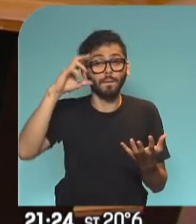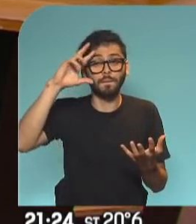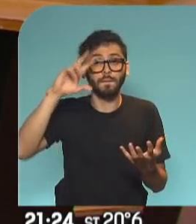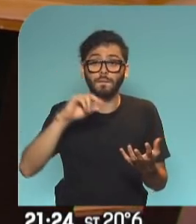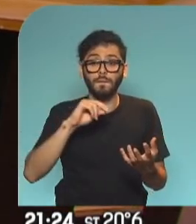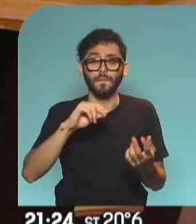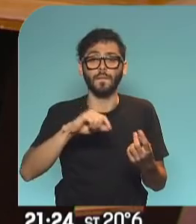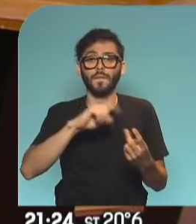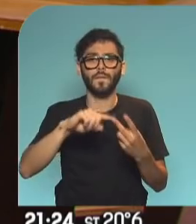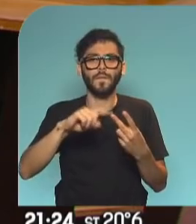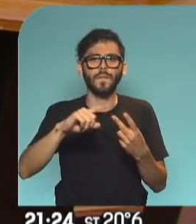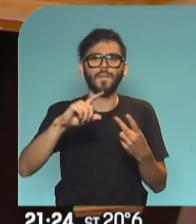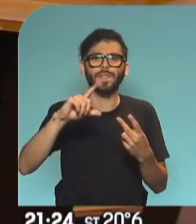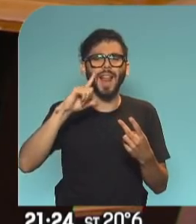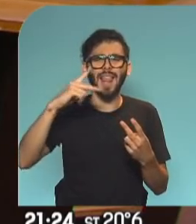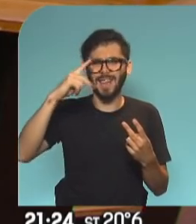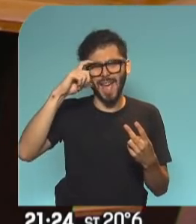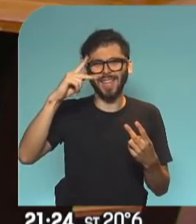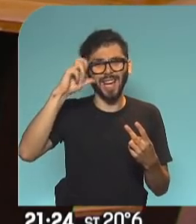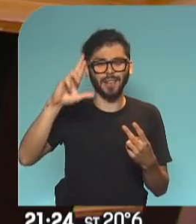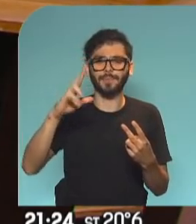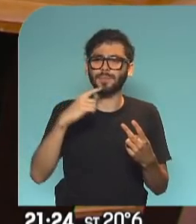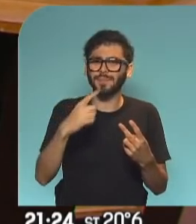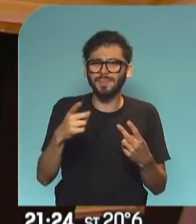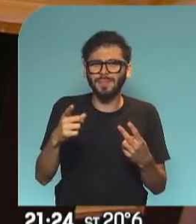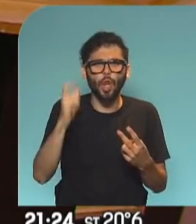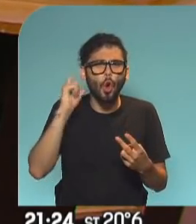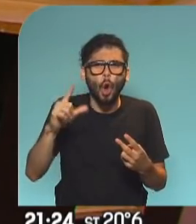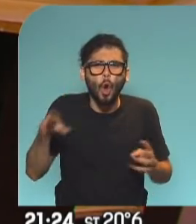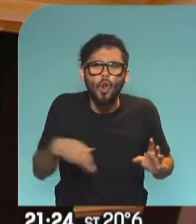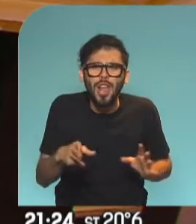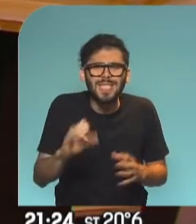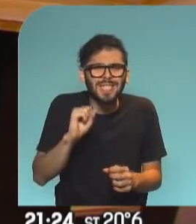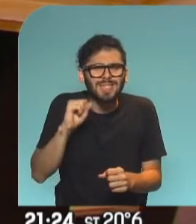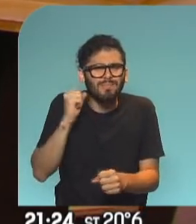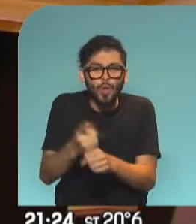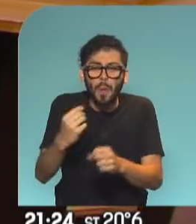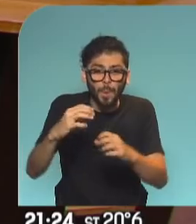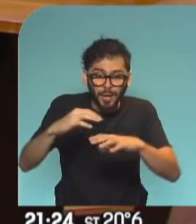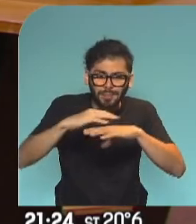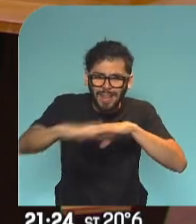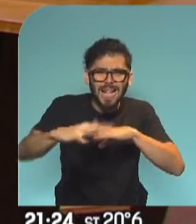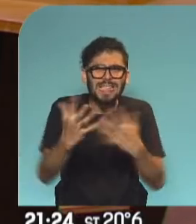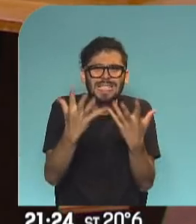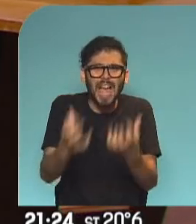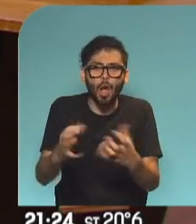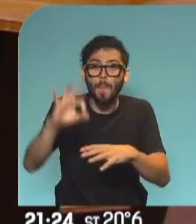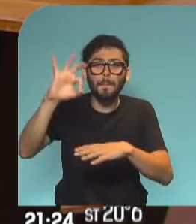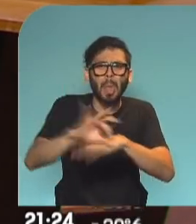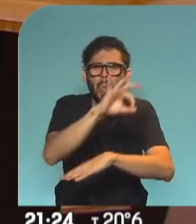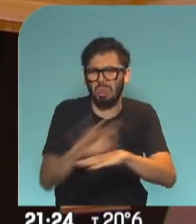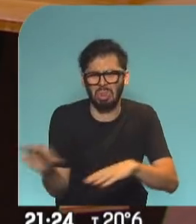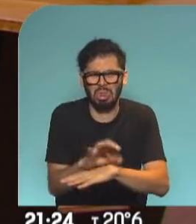nadamás gary lineker dijo que ese gol era imposible hacerlo porque el pasto estaba seco porque la pelota picaba mal